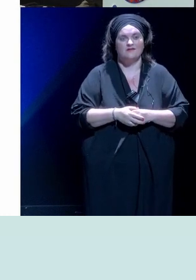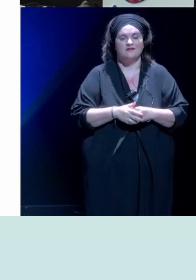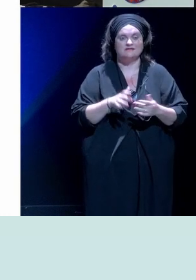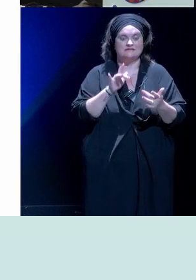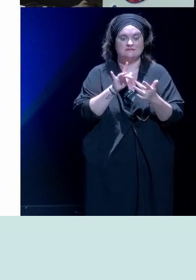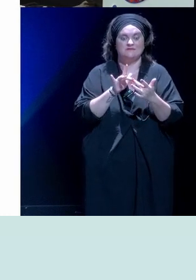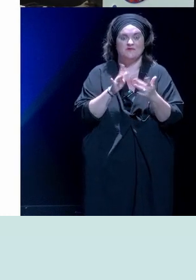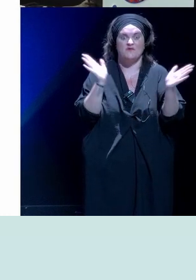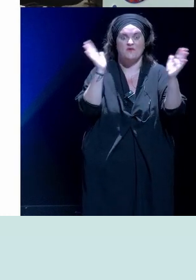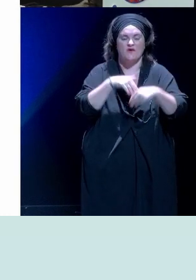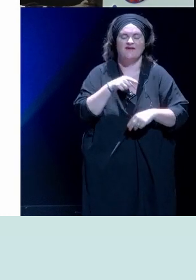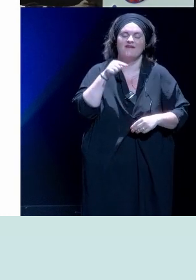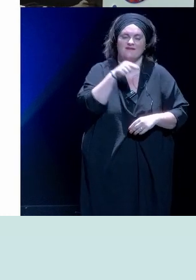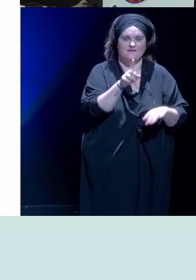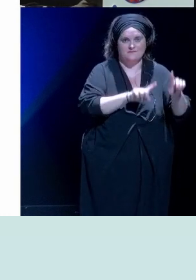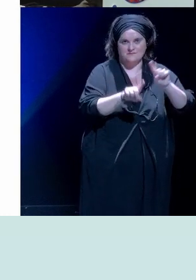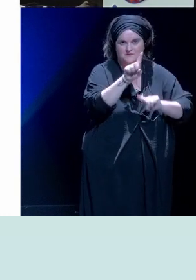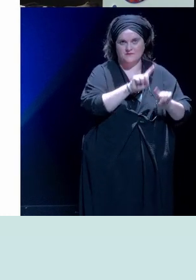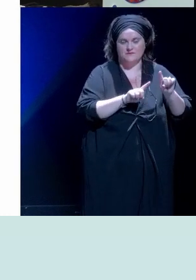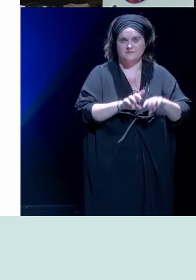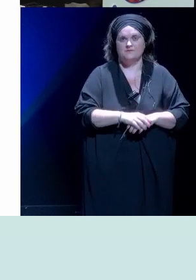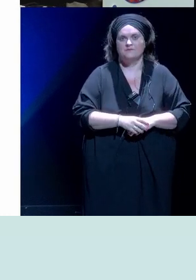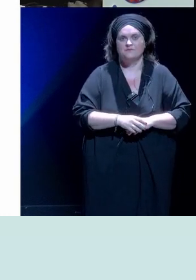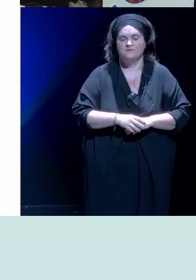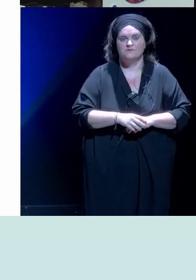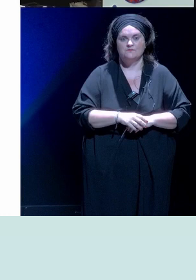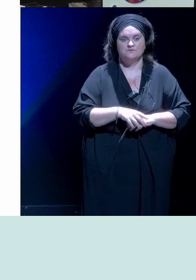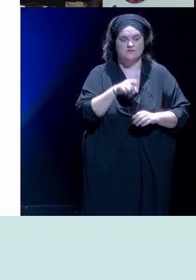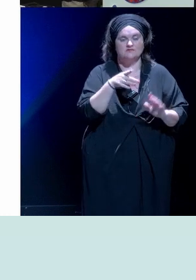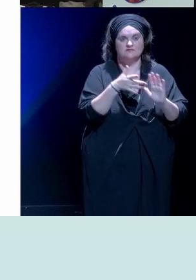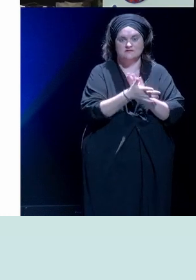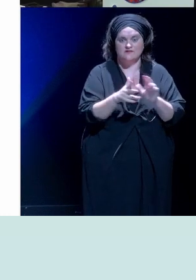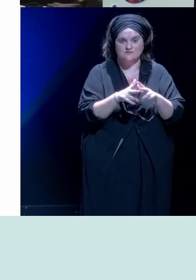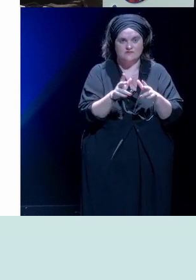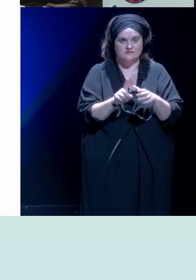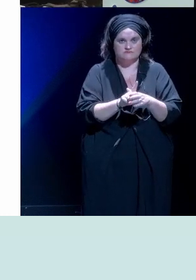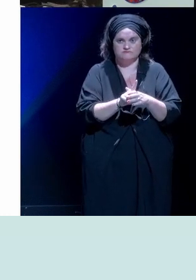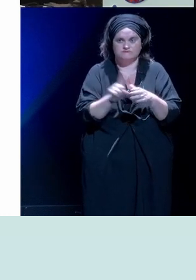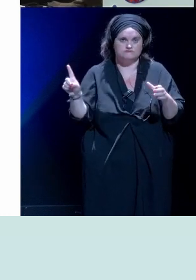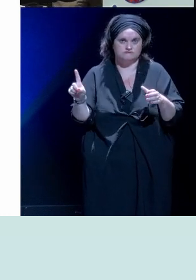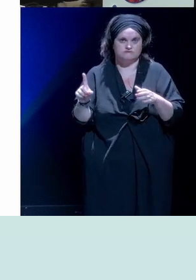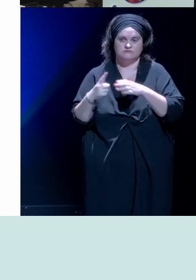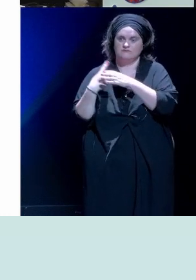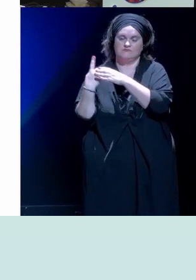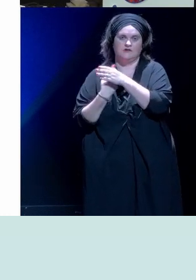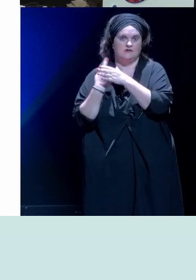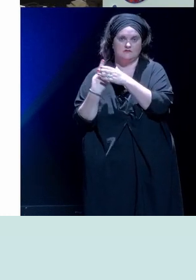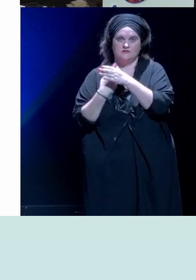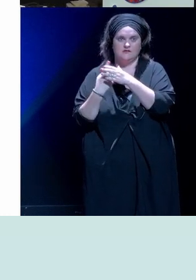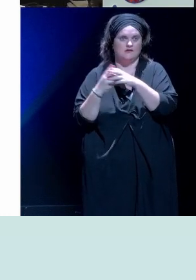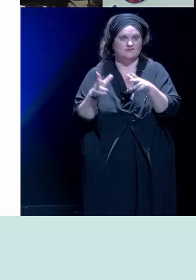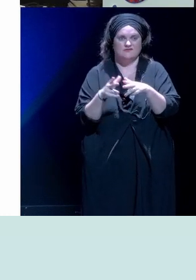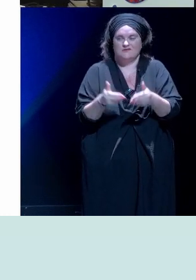vínculos, y esto conllevaría el aislamiento social. En todas las sociedades, por lo tanto,